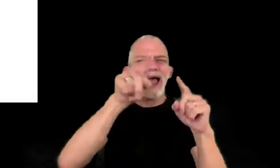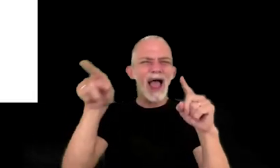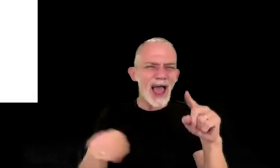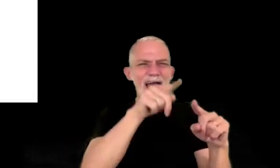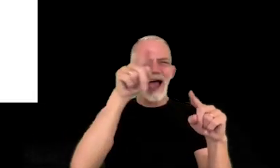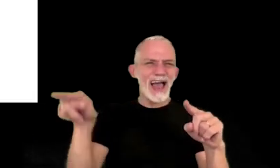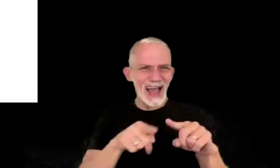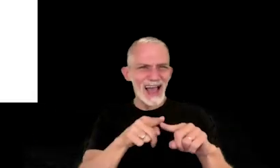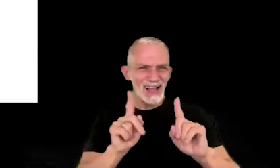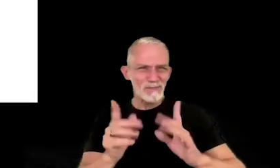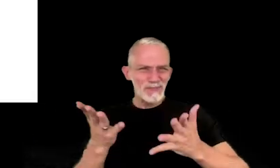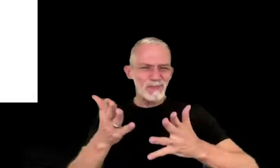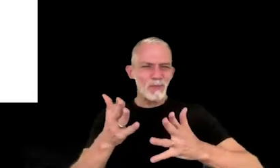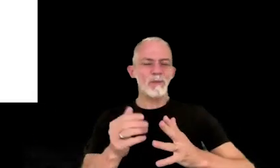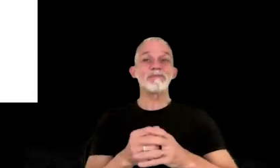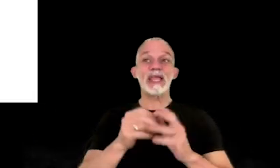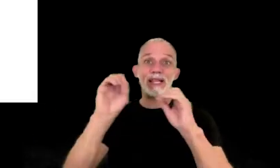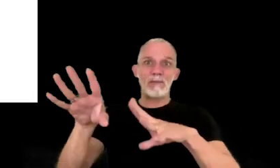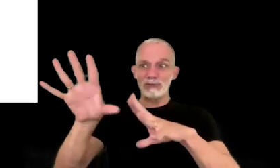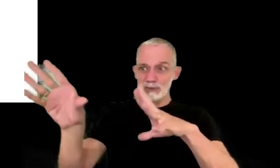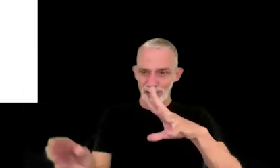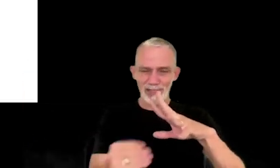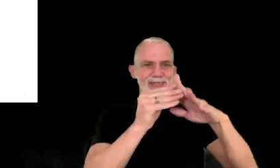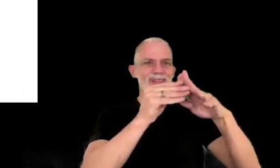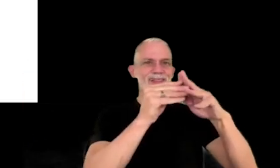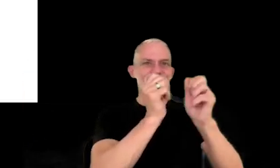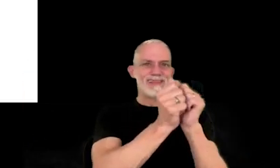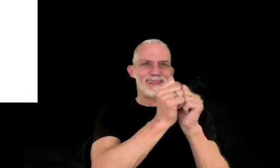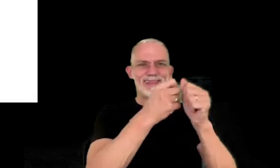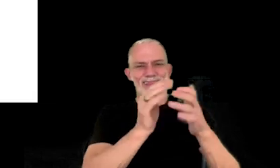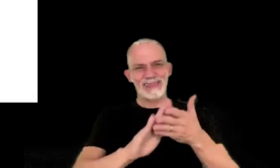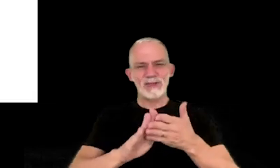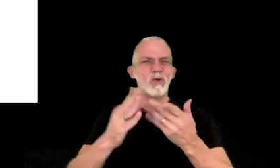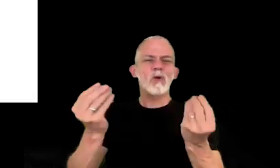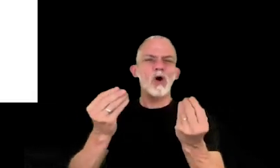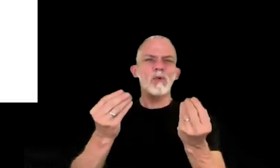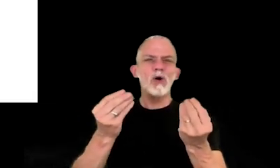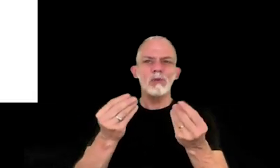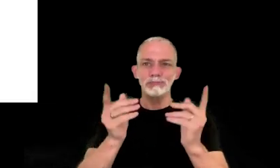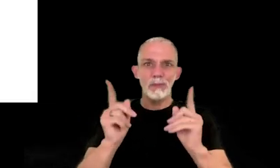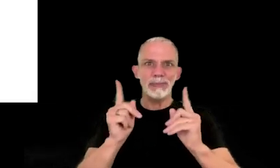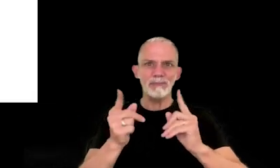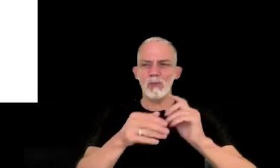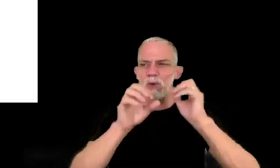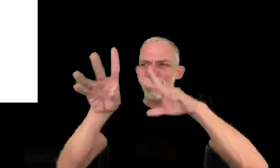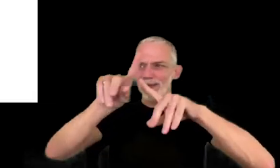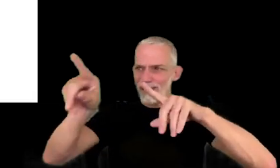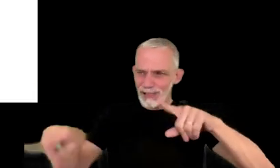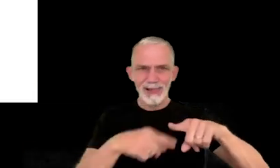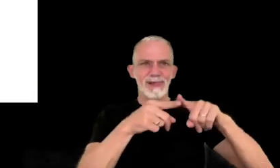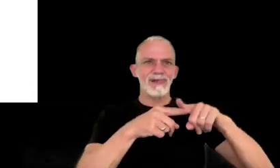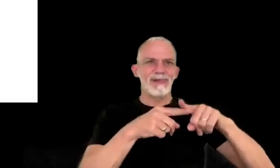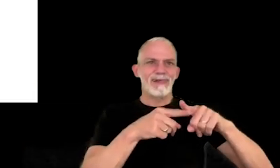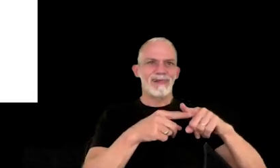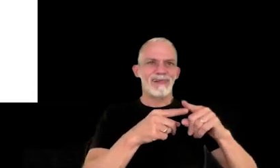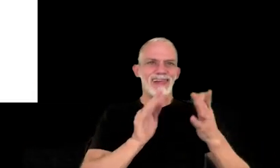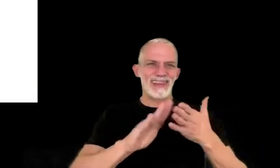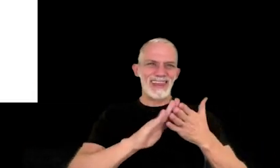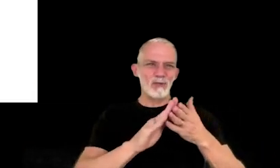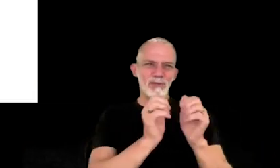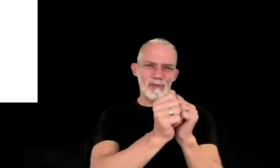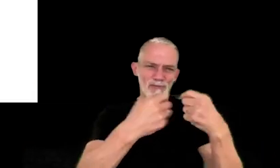bien? A los efectos de lograr criterios de reutilización, reciclaje de los residuos. Y acá un